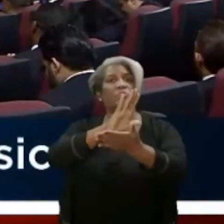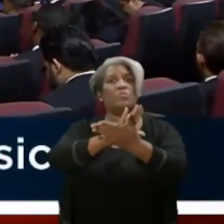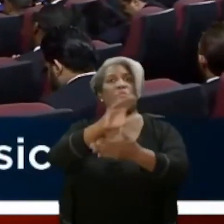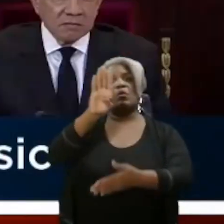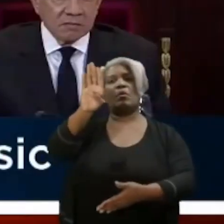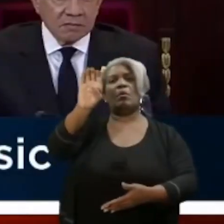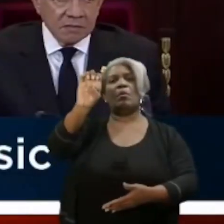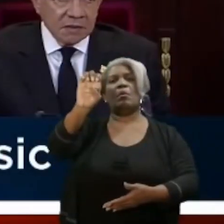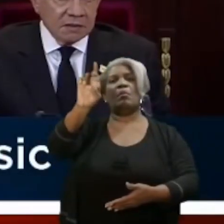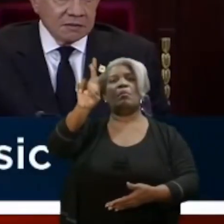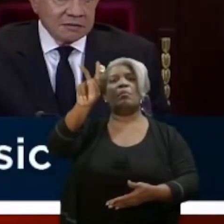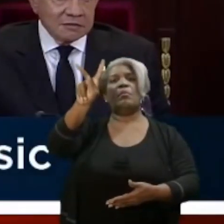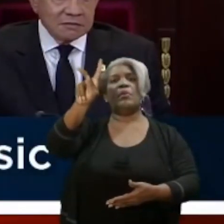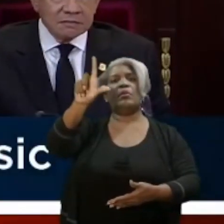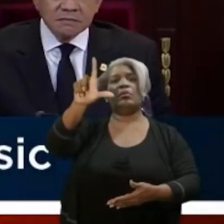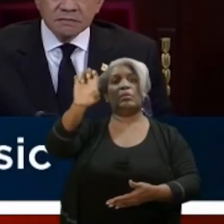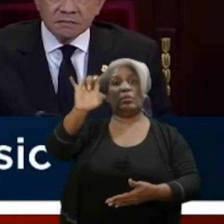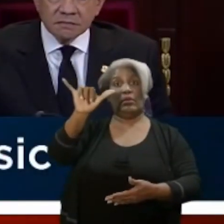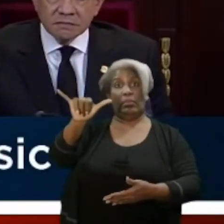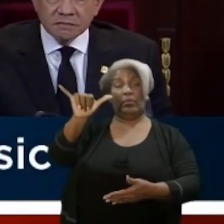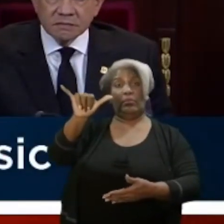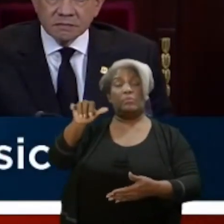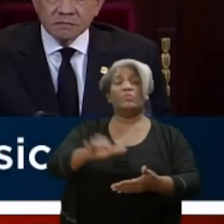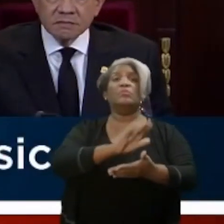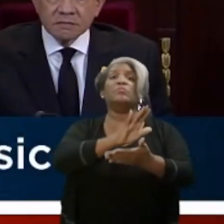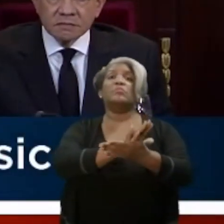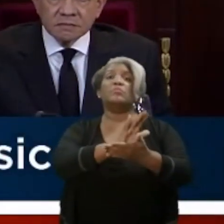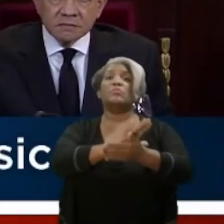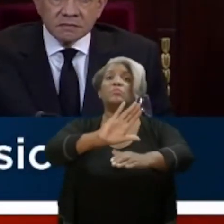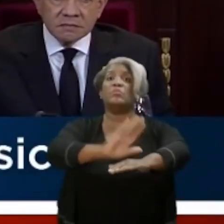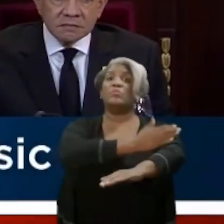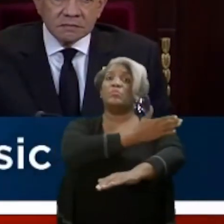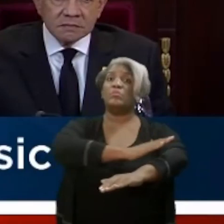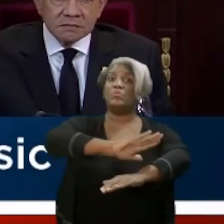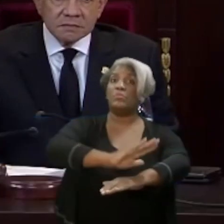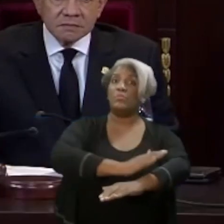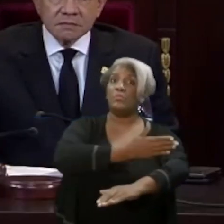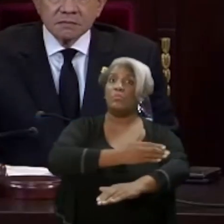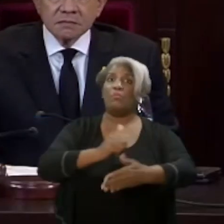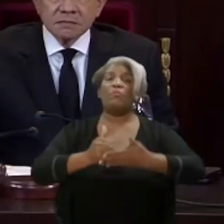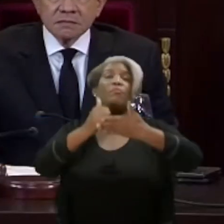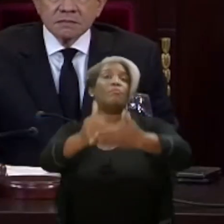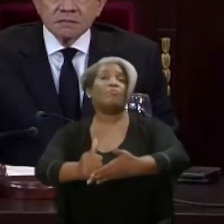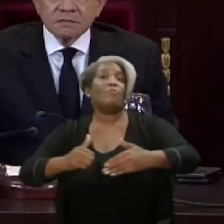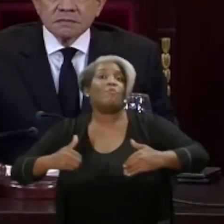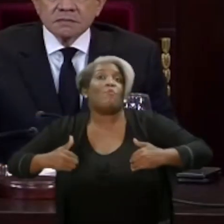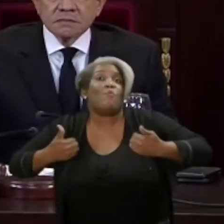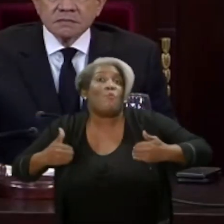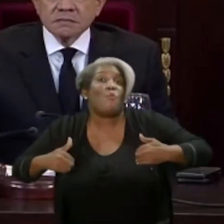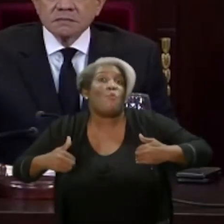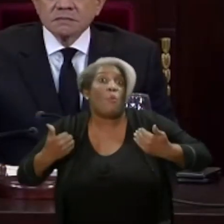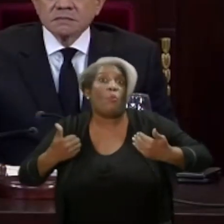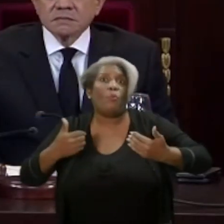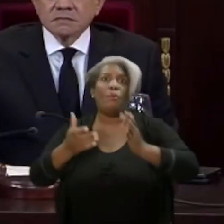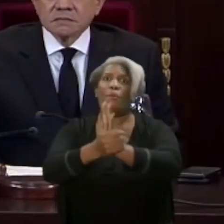el objetivo de homologar la carga académica de los estudiantes en diferentes áreas musicales para convalidar